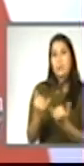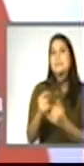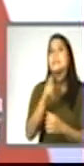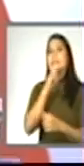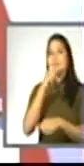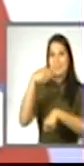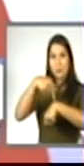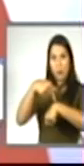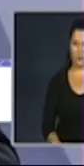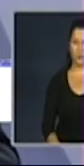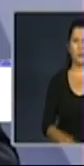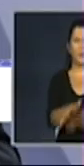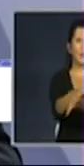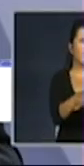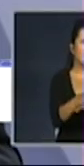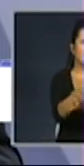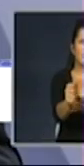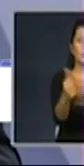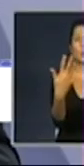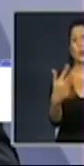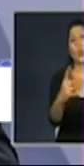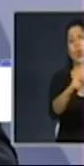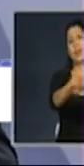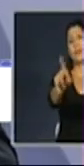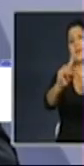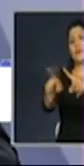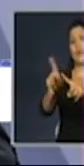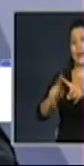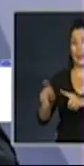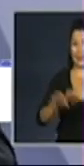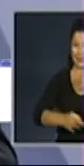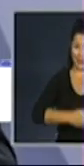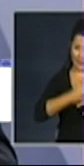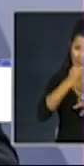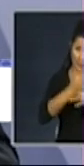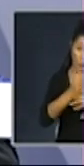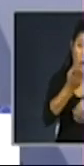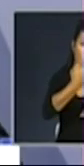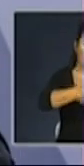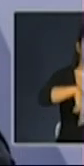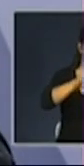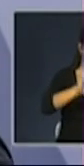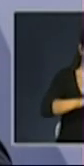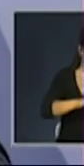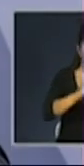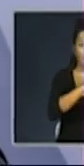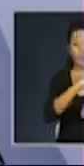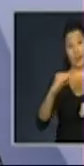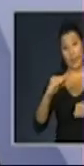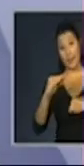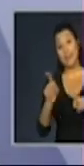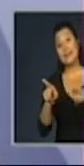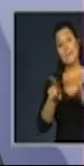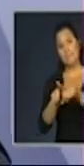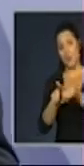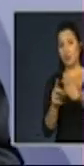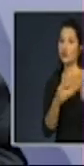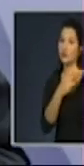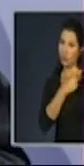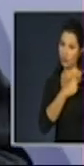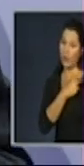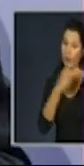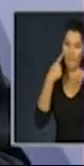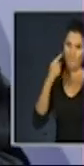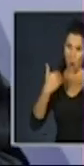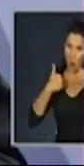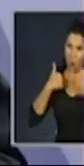nosotros, no importa si para presidente o para diputado, pero voten por nosotros, entendiendo que fundamentalmente el mensaje es votar para diputado. Como lo dijo al final, por ejemplo,